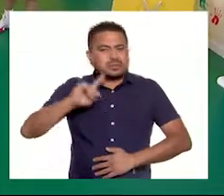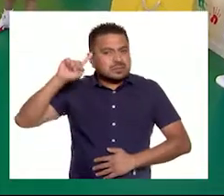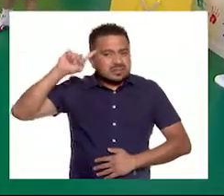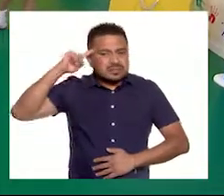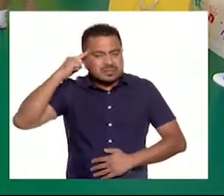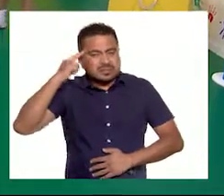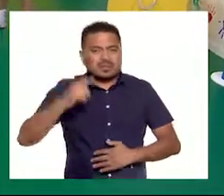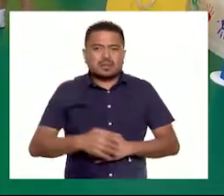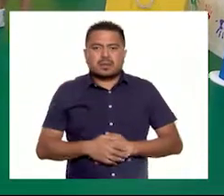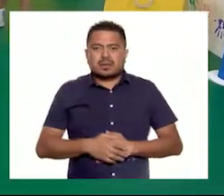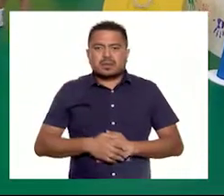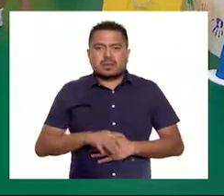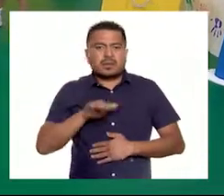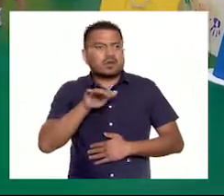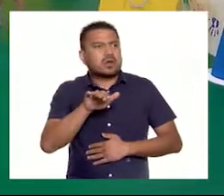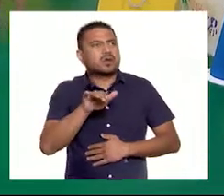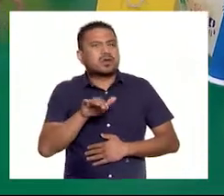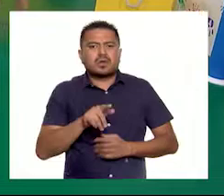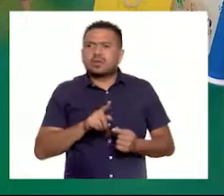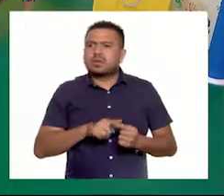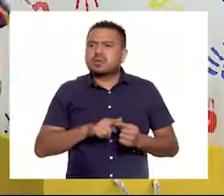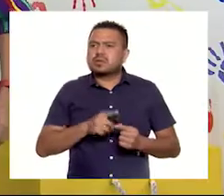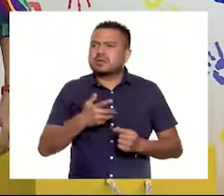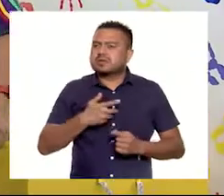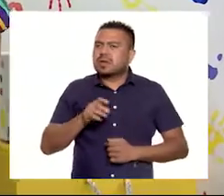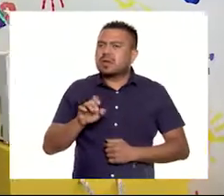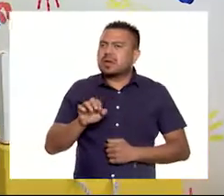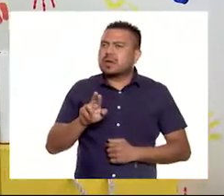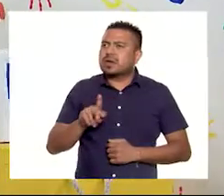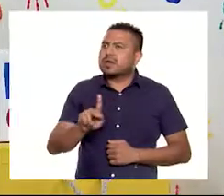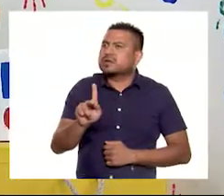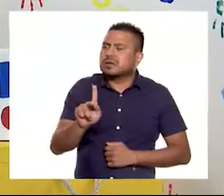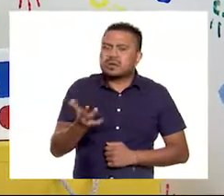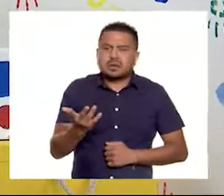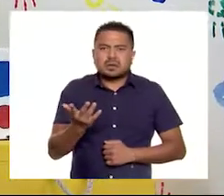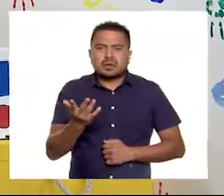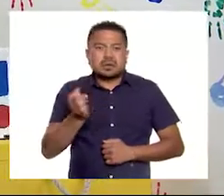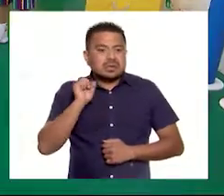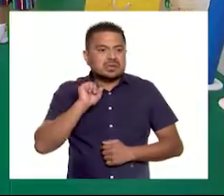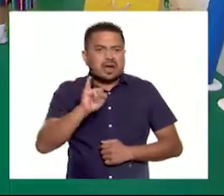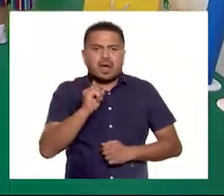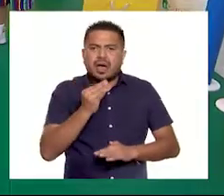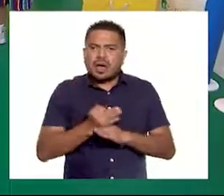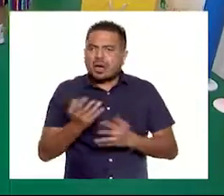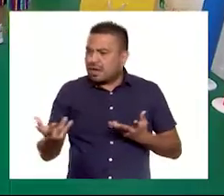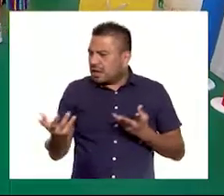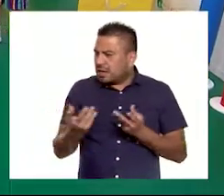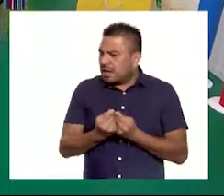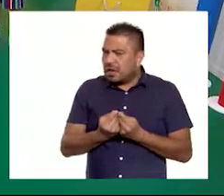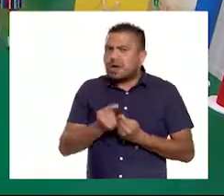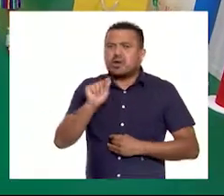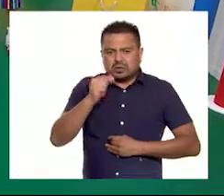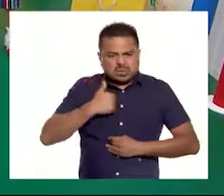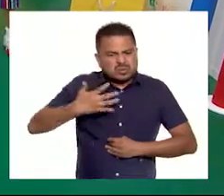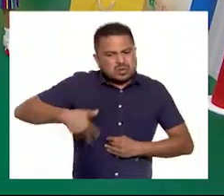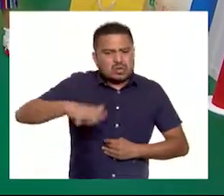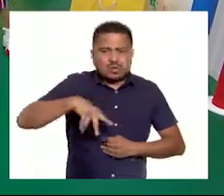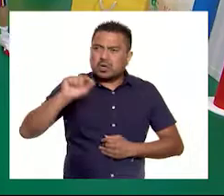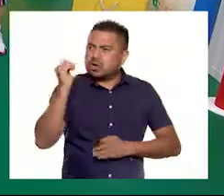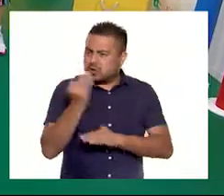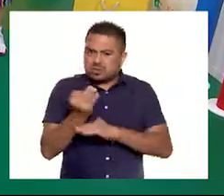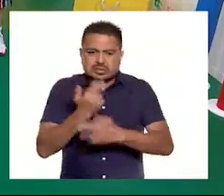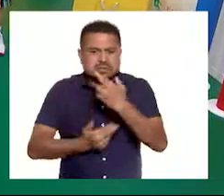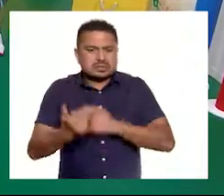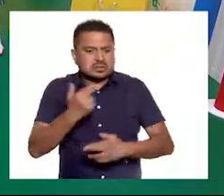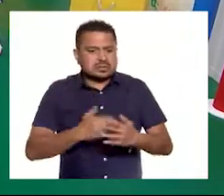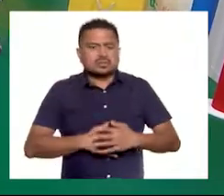furioso? Oye, ¿y dónde está Eric? ¿Eric? ¿Sí? Sí, estaba aquí. Voy a buscarlo, ahora vengo. Creo que fue a buscar